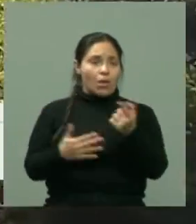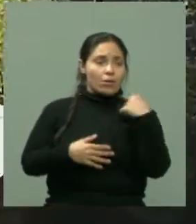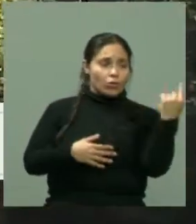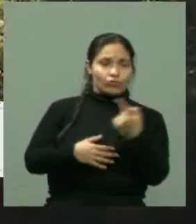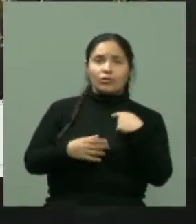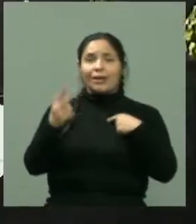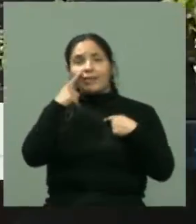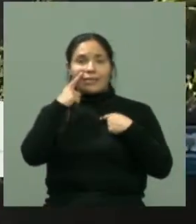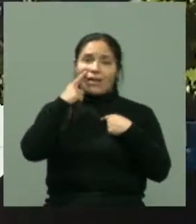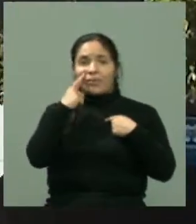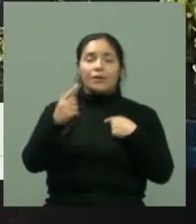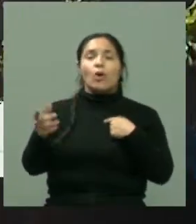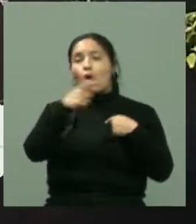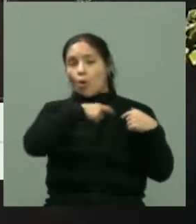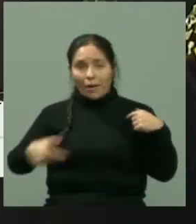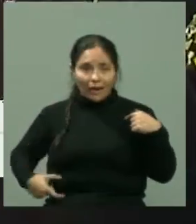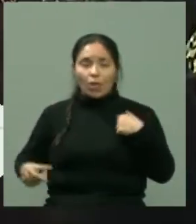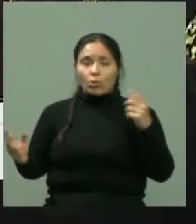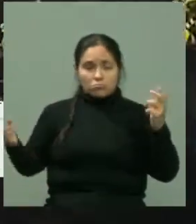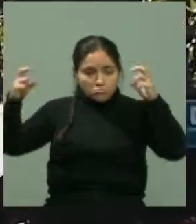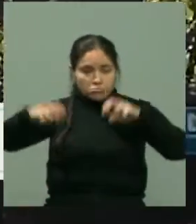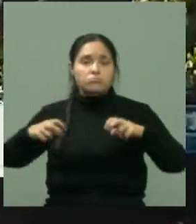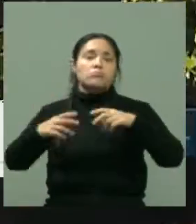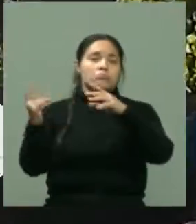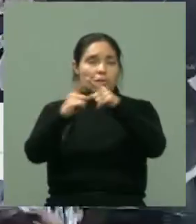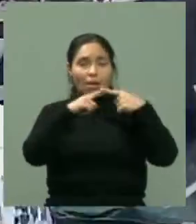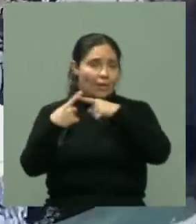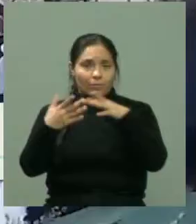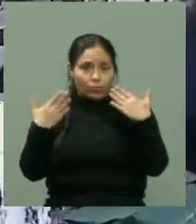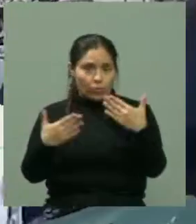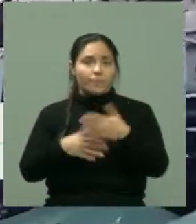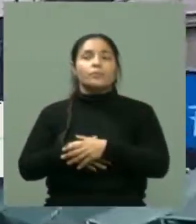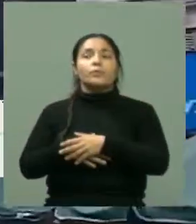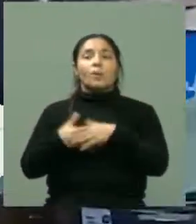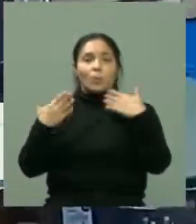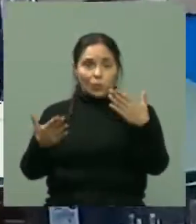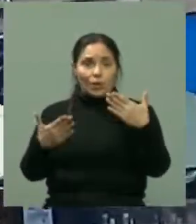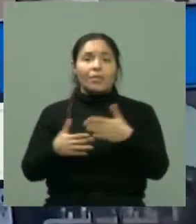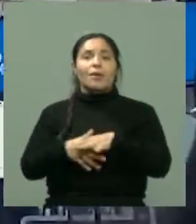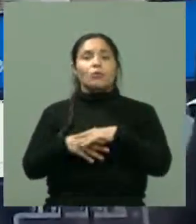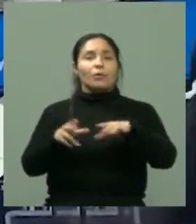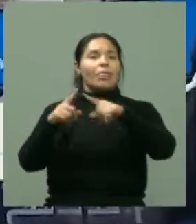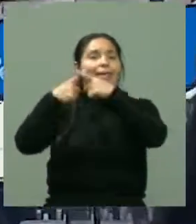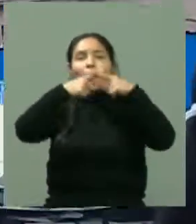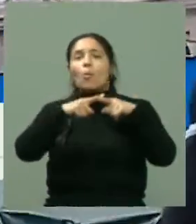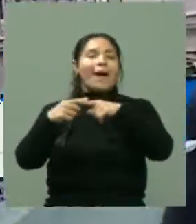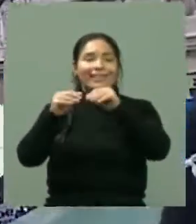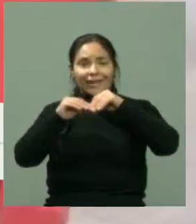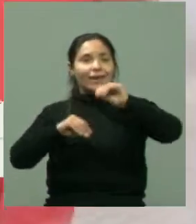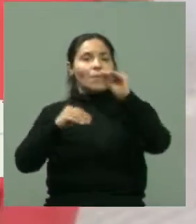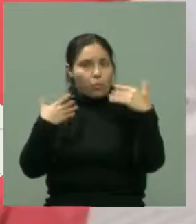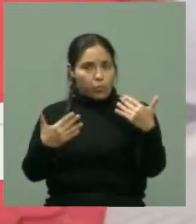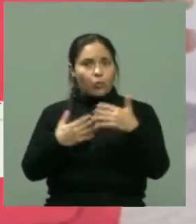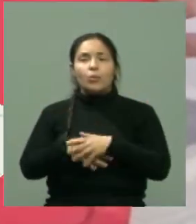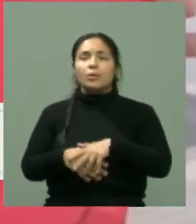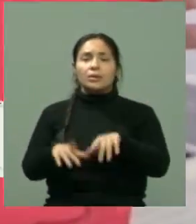algún intendente o con el gobernador, porque la realidad es esa, es como podemos instalar en la agenda y en estas cosas más pequeñas dentro